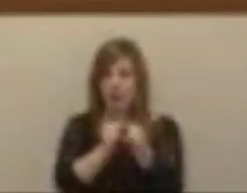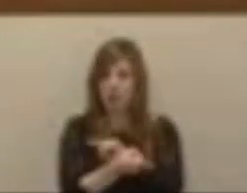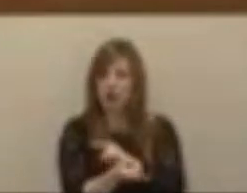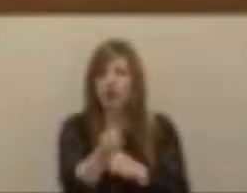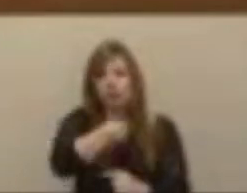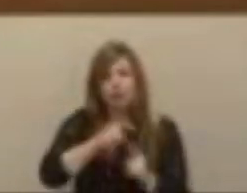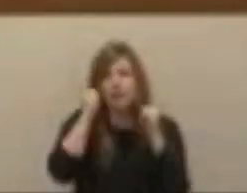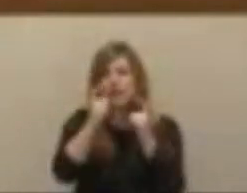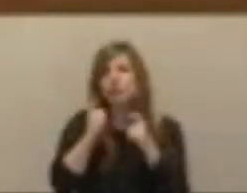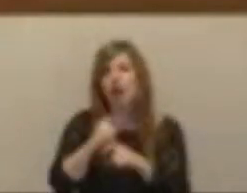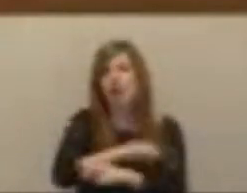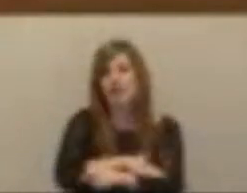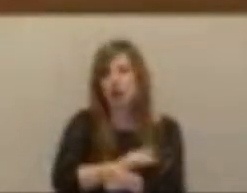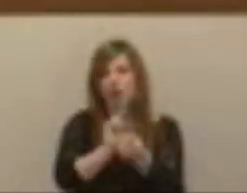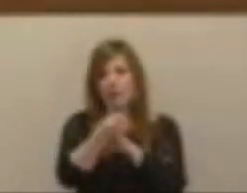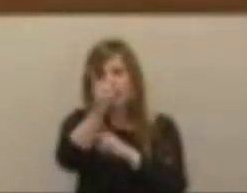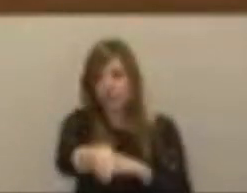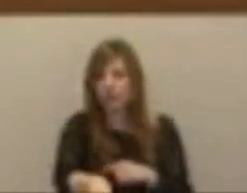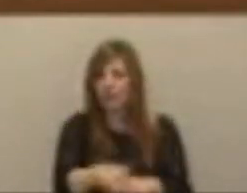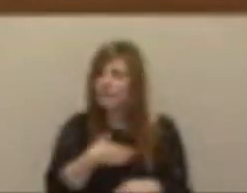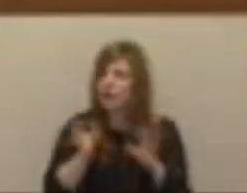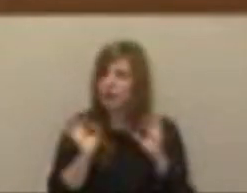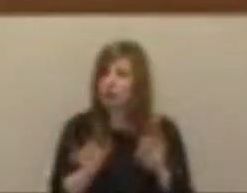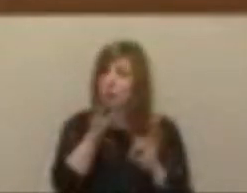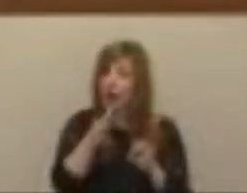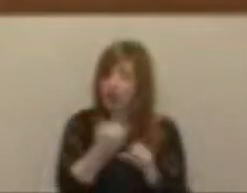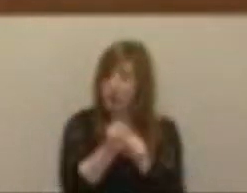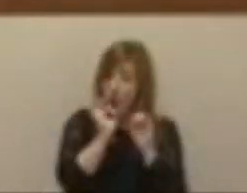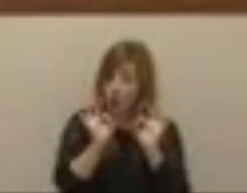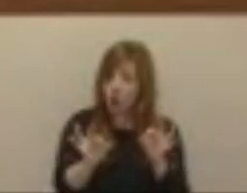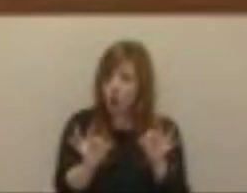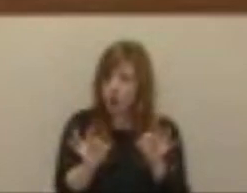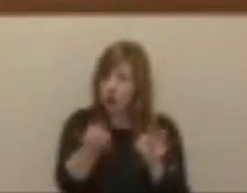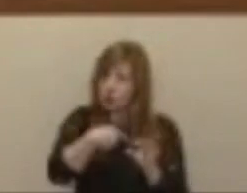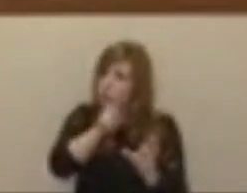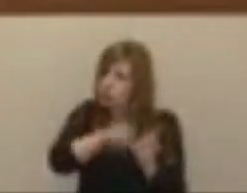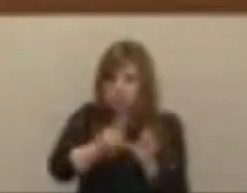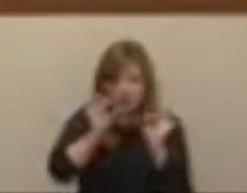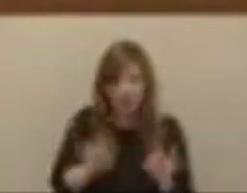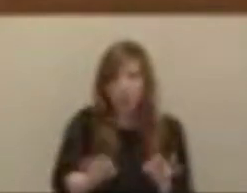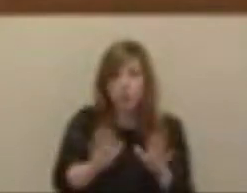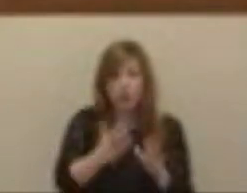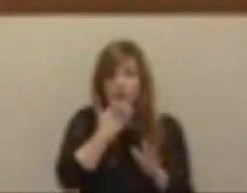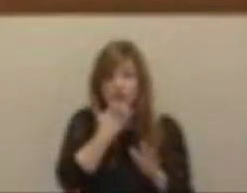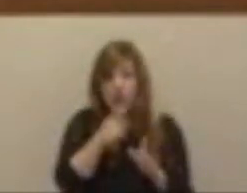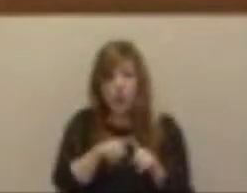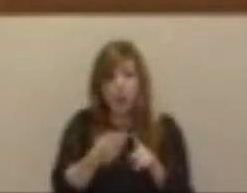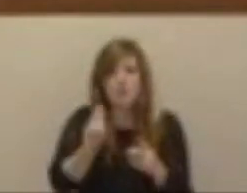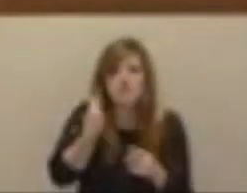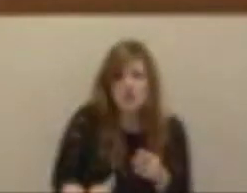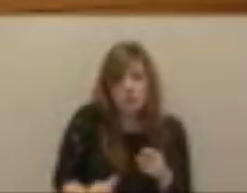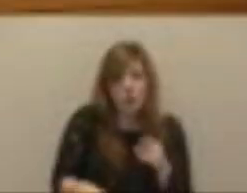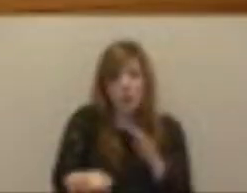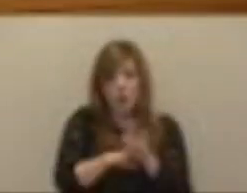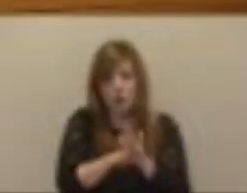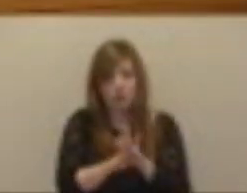para intentar cambiar la Administración. Y por eso, para esa tarea, cuenten con nosotros. Pero si van a seguir con las mismas inercias, no cuenten con